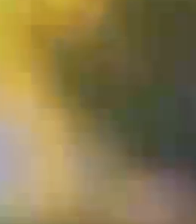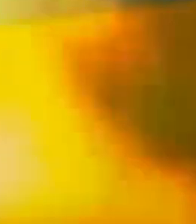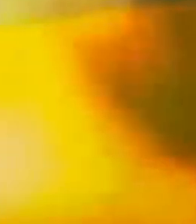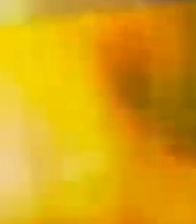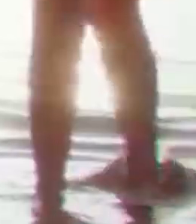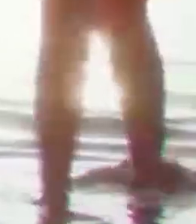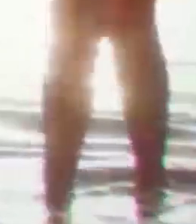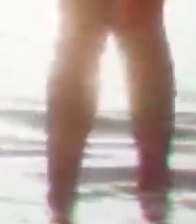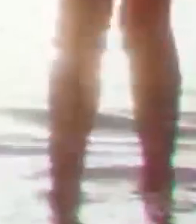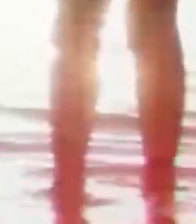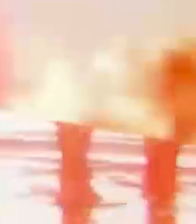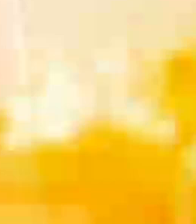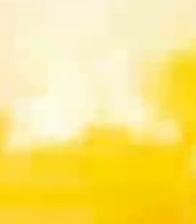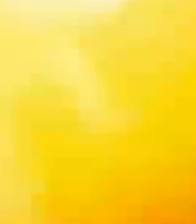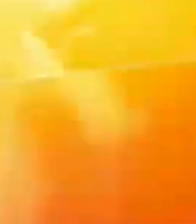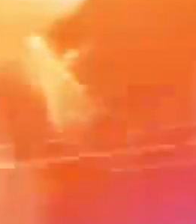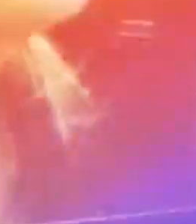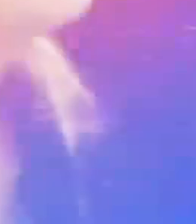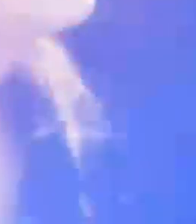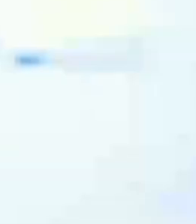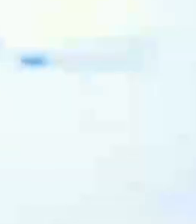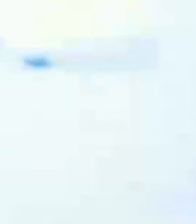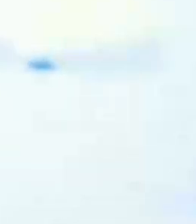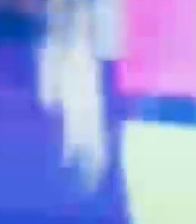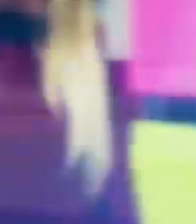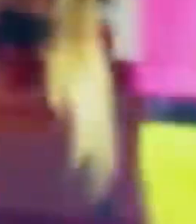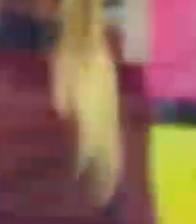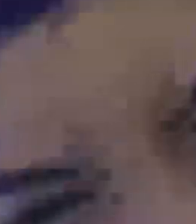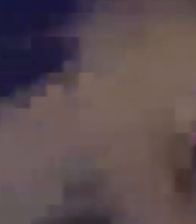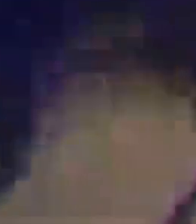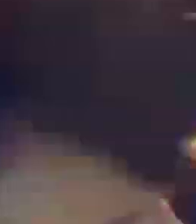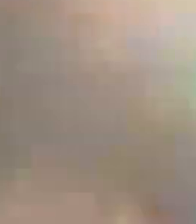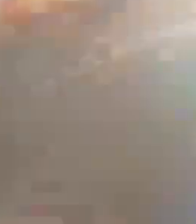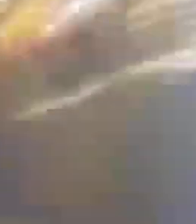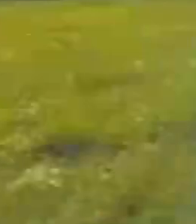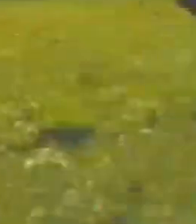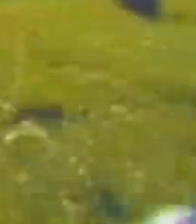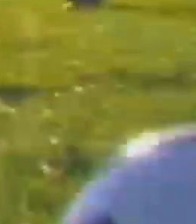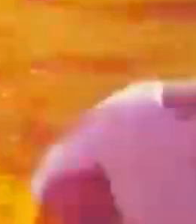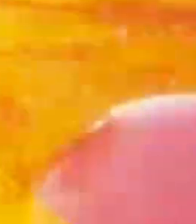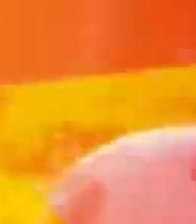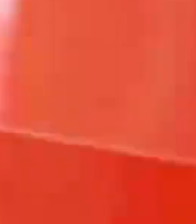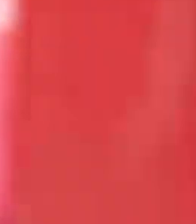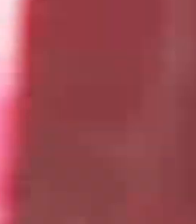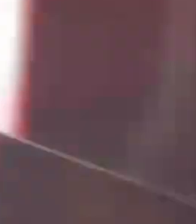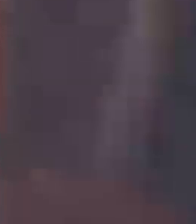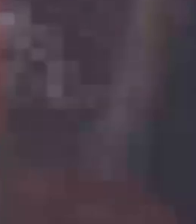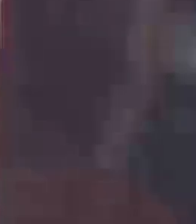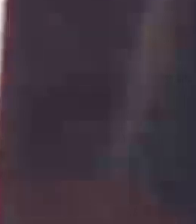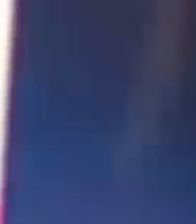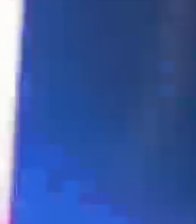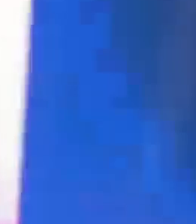afortunadamente me haces bien, me haces bien, me haces bien.